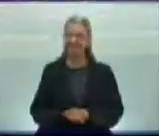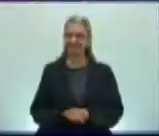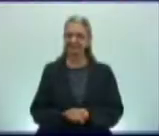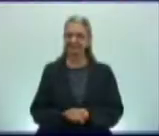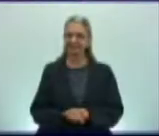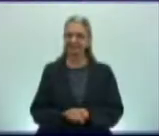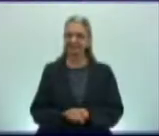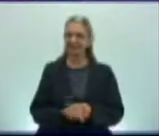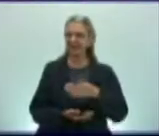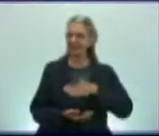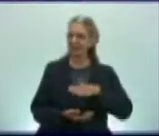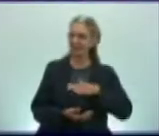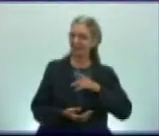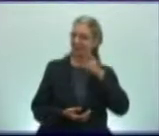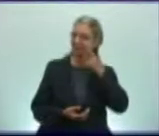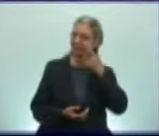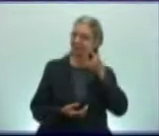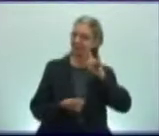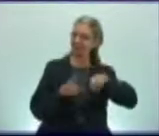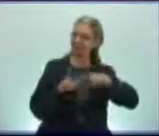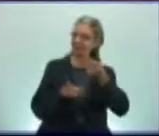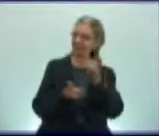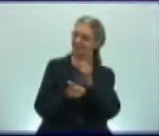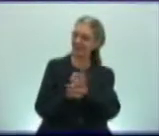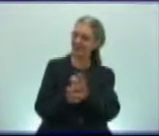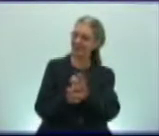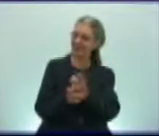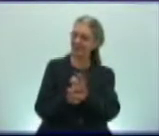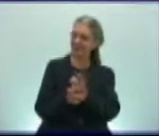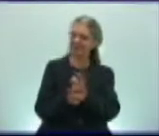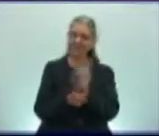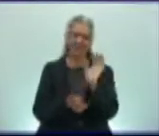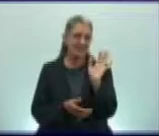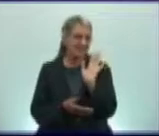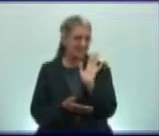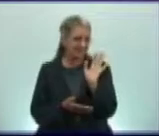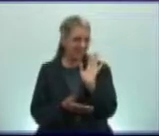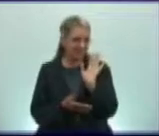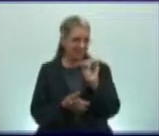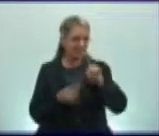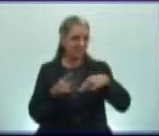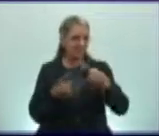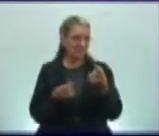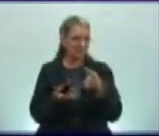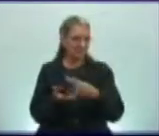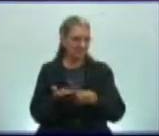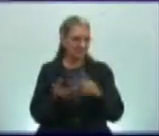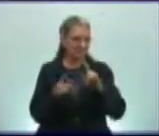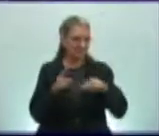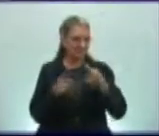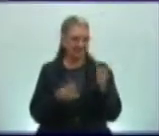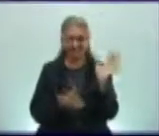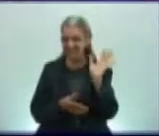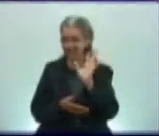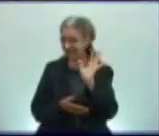que nos podamos ver en un próximo encuentro. Por eso me despido de ustedes hasta una próxima ocasión.